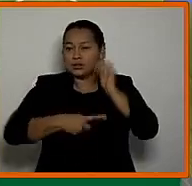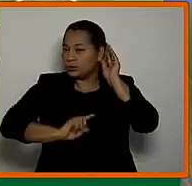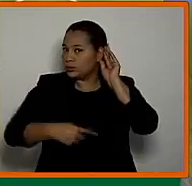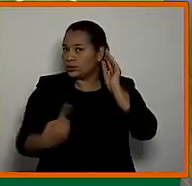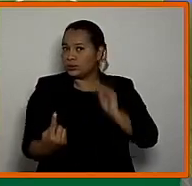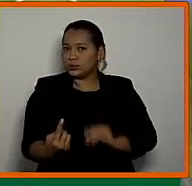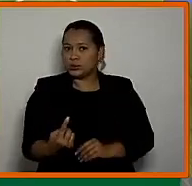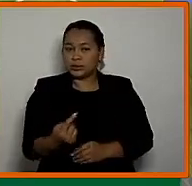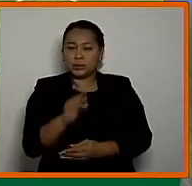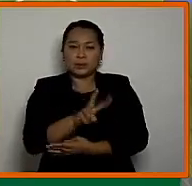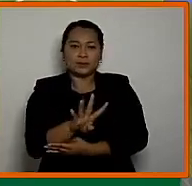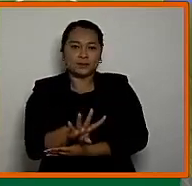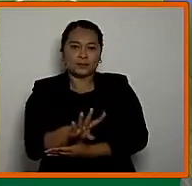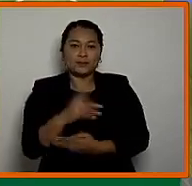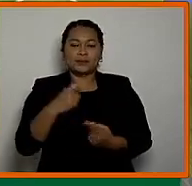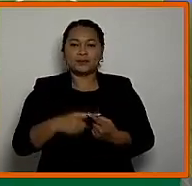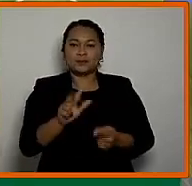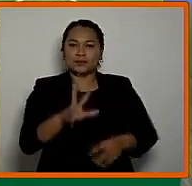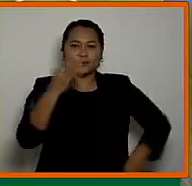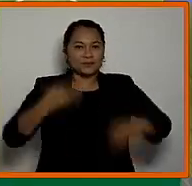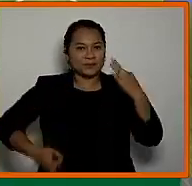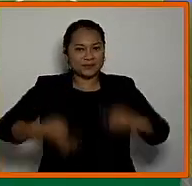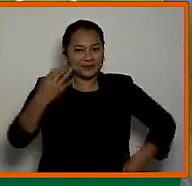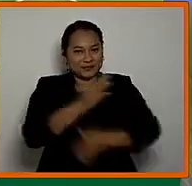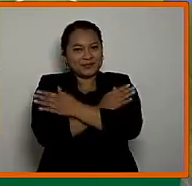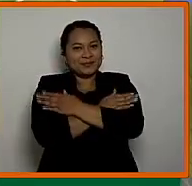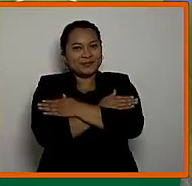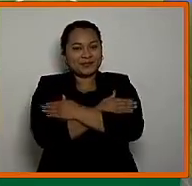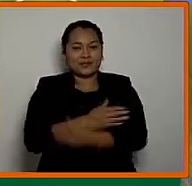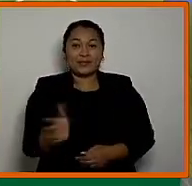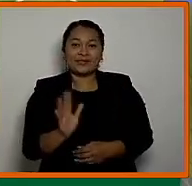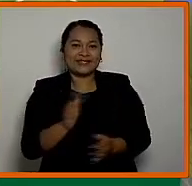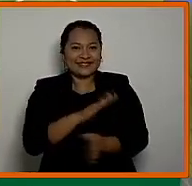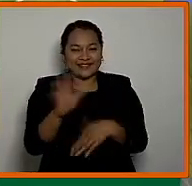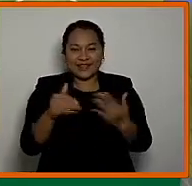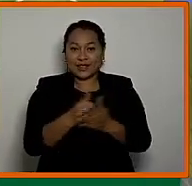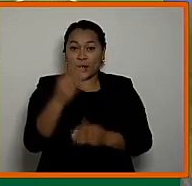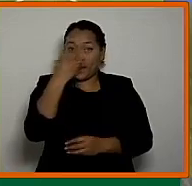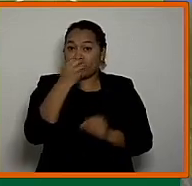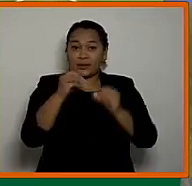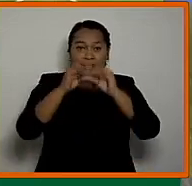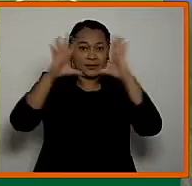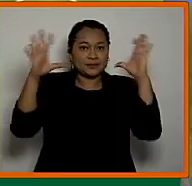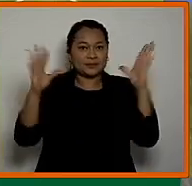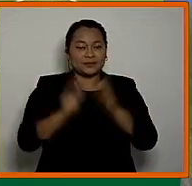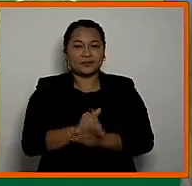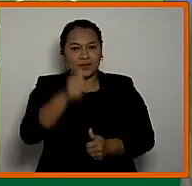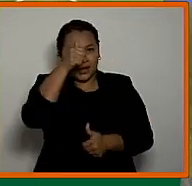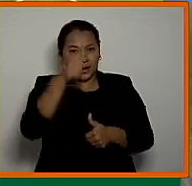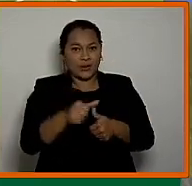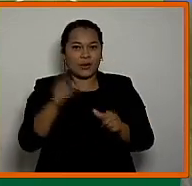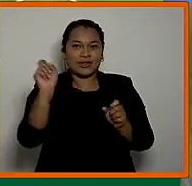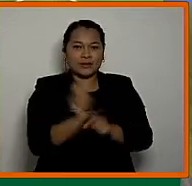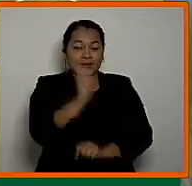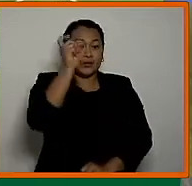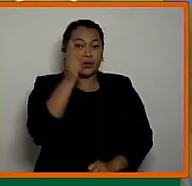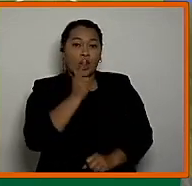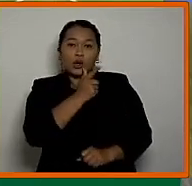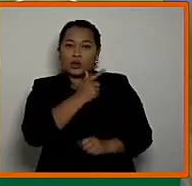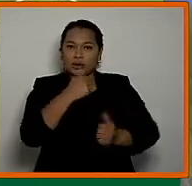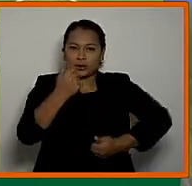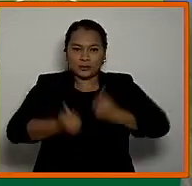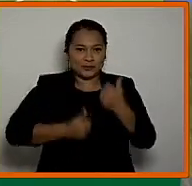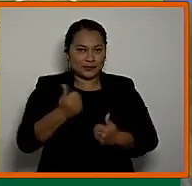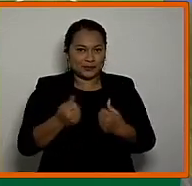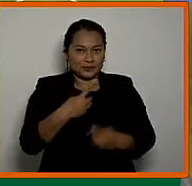1, 24 más 3. ¡Felicidades! Me despido deseándoles una linda mañana y recordá que ganarse la loto